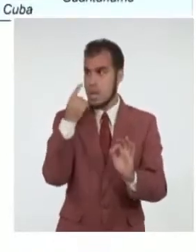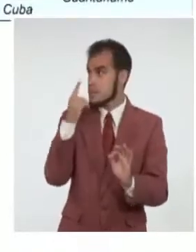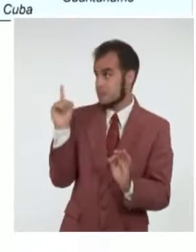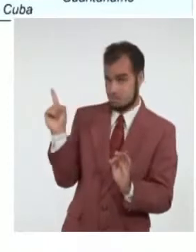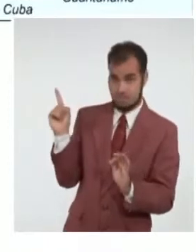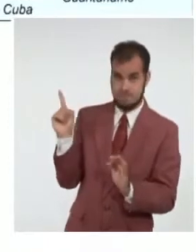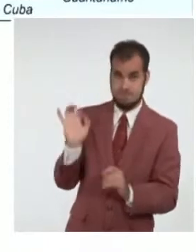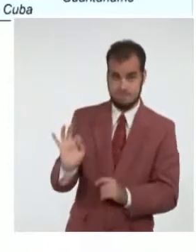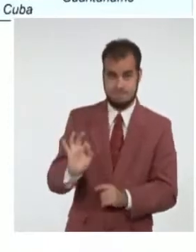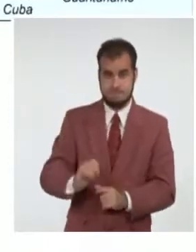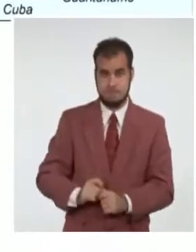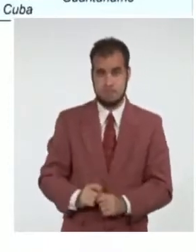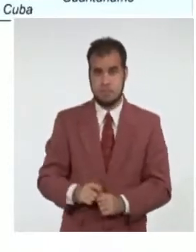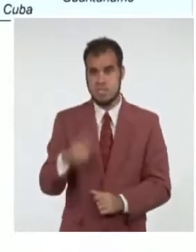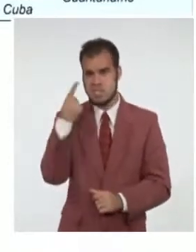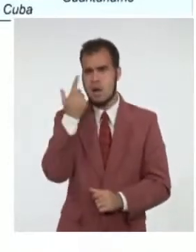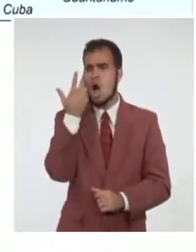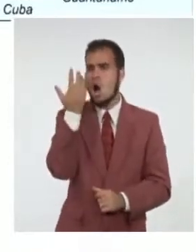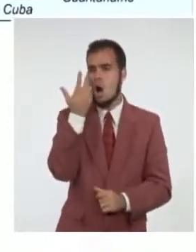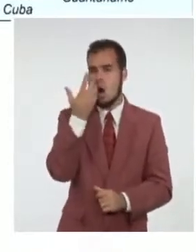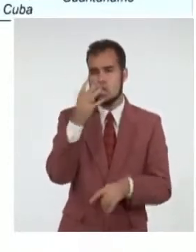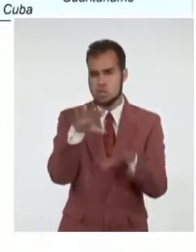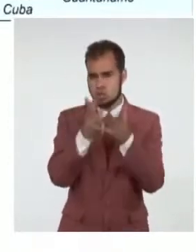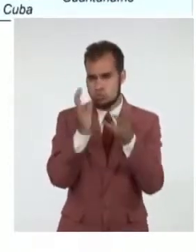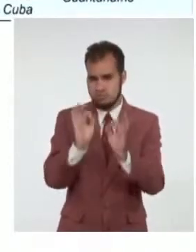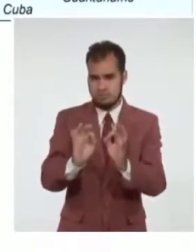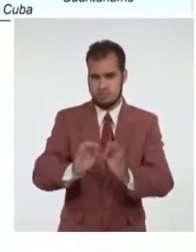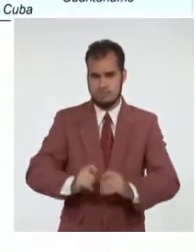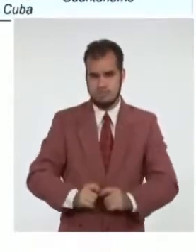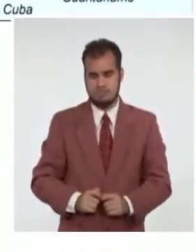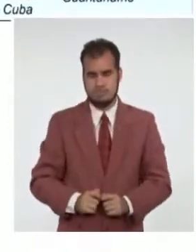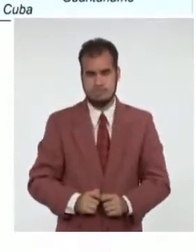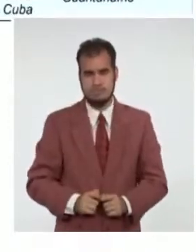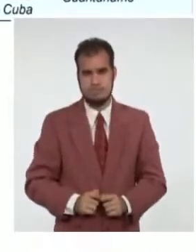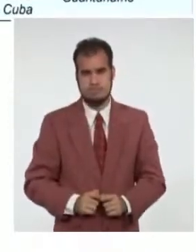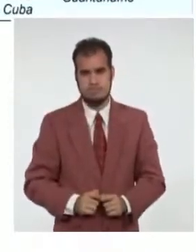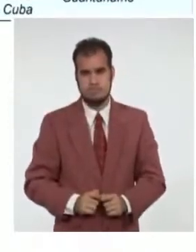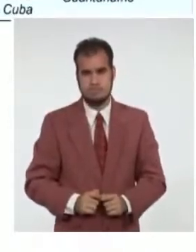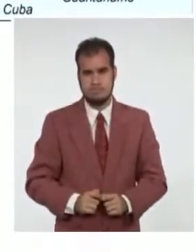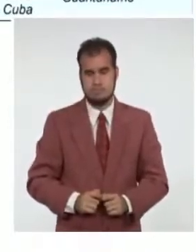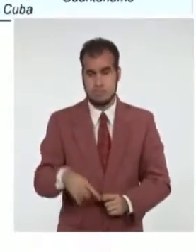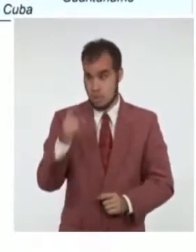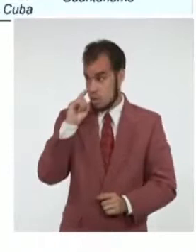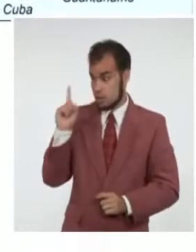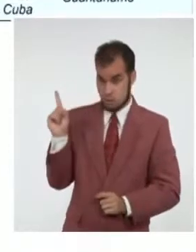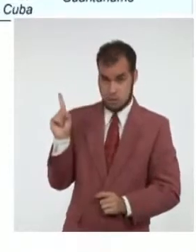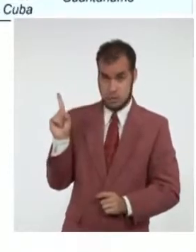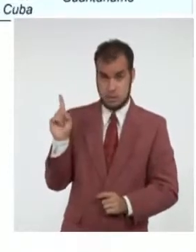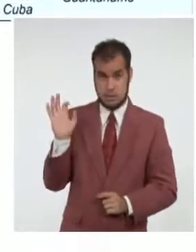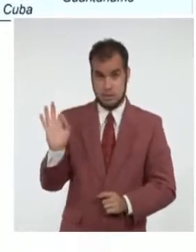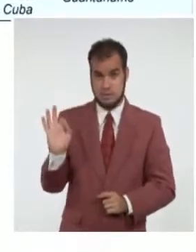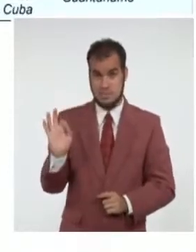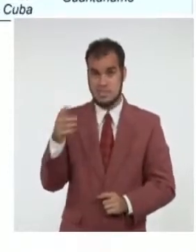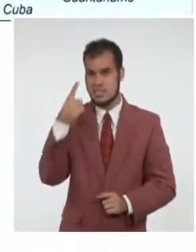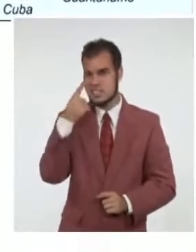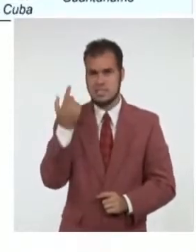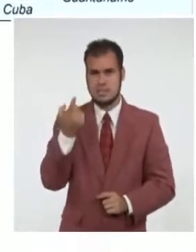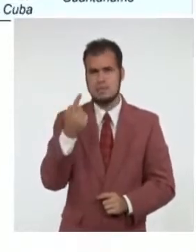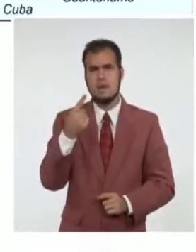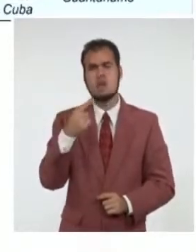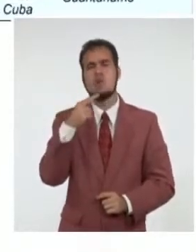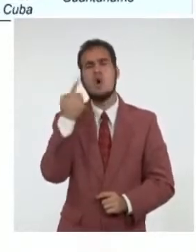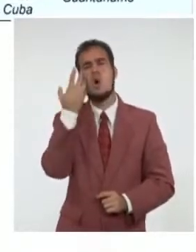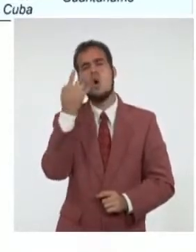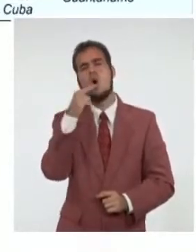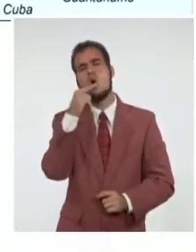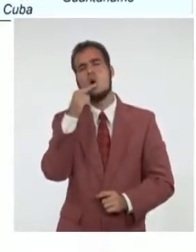mapa, coloreado. Eso está viéndose, en el mapa se ve, bueno, no sé si lo podemos... En rojo, sí. Sí, se ve en rojo lo que está